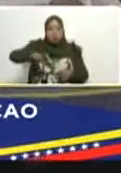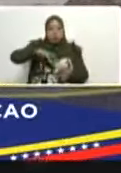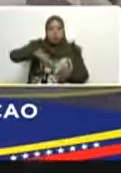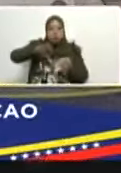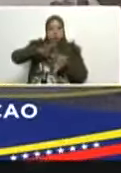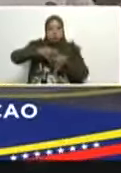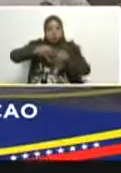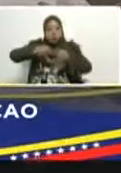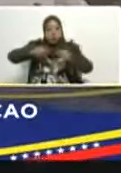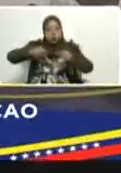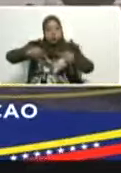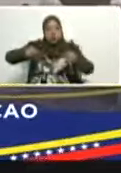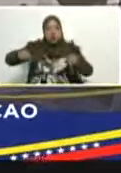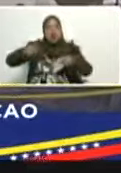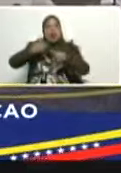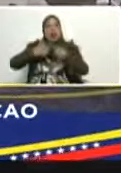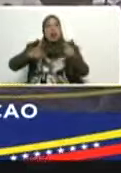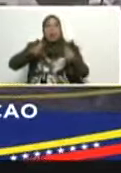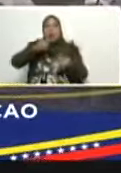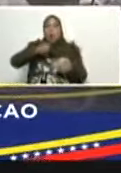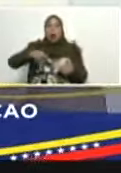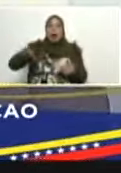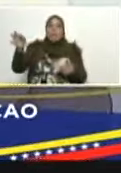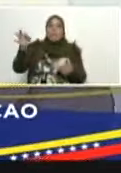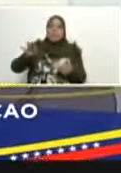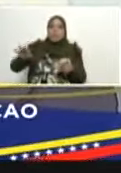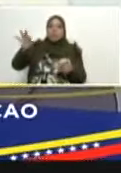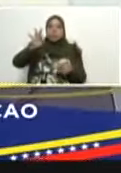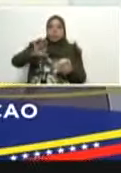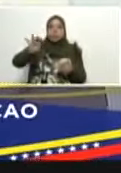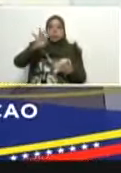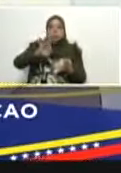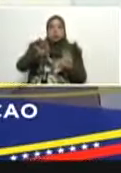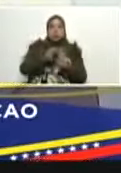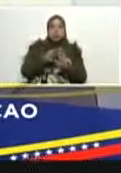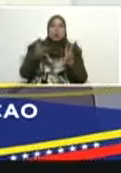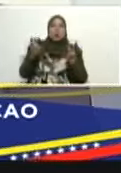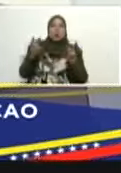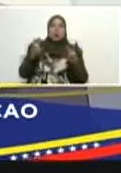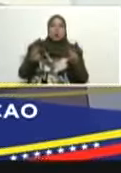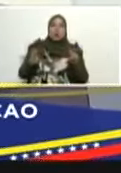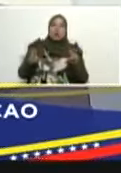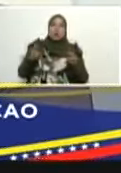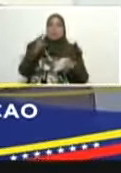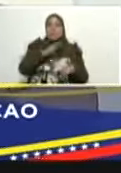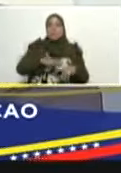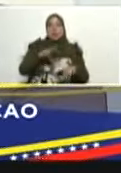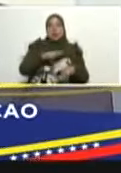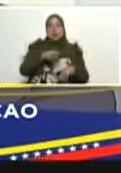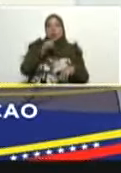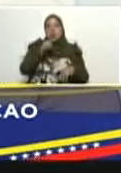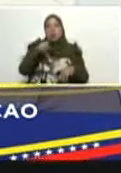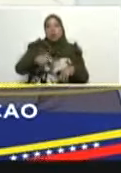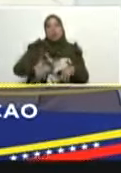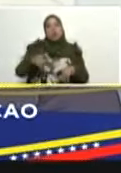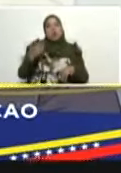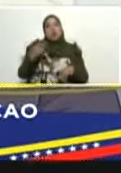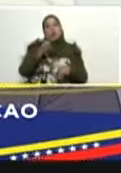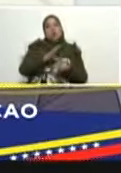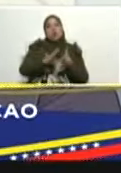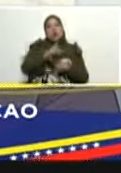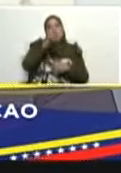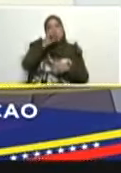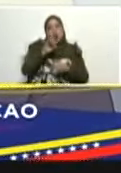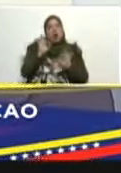irapa, un tunapuy, un el pilar. Es la primera buena nueva que esta gran misión nos ha dejado, donde hoy cumplimos un